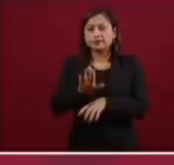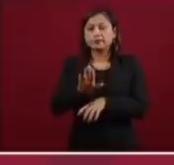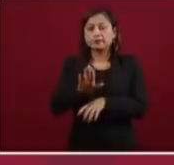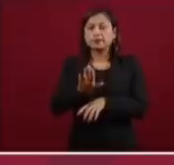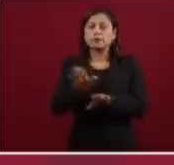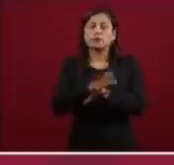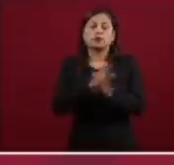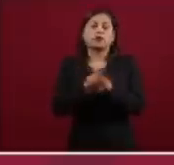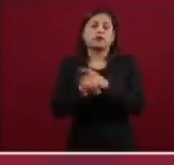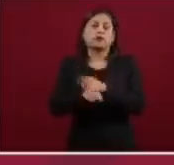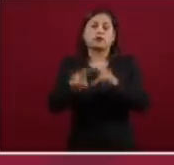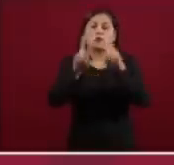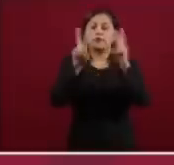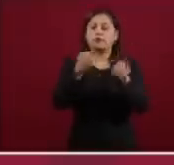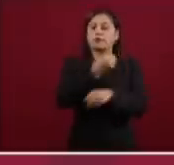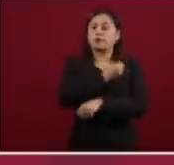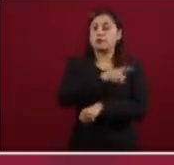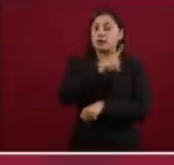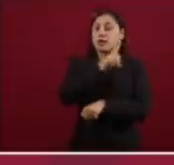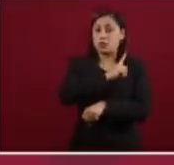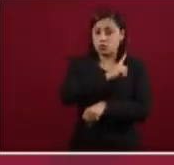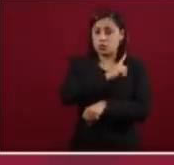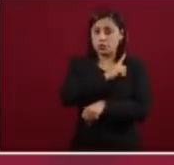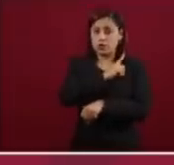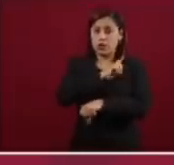de salud entonces